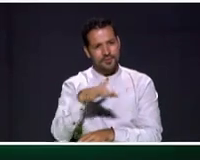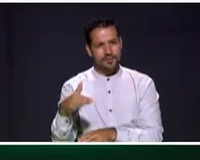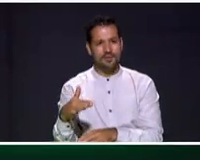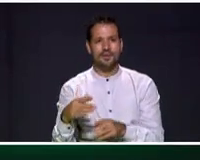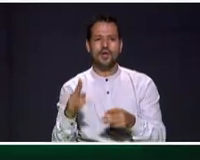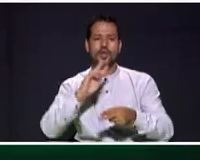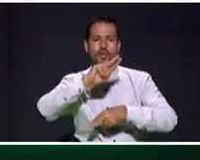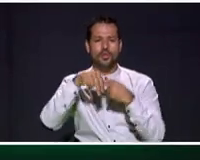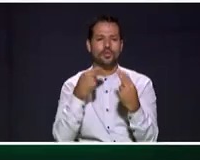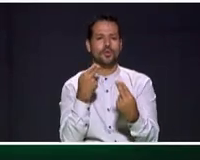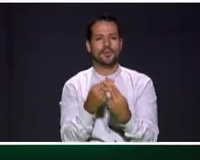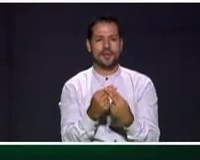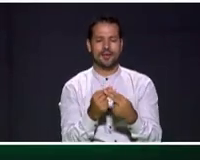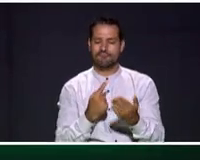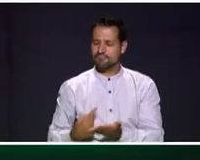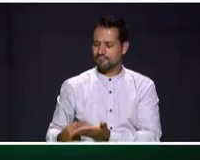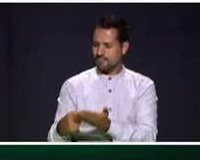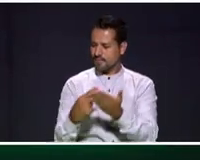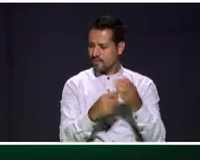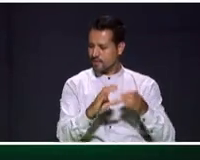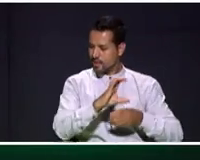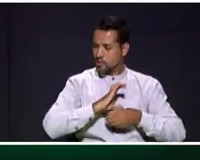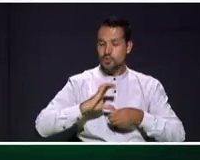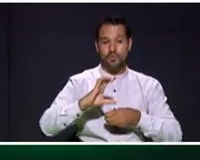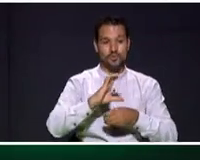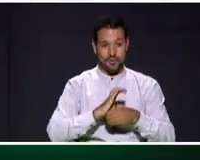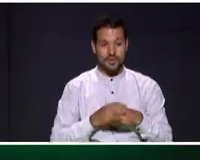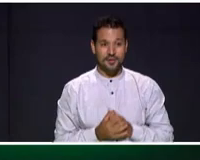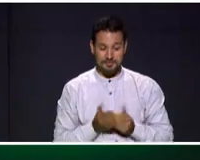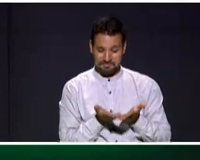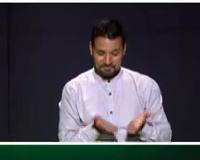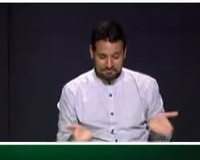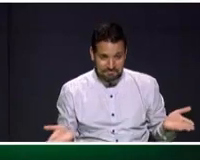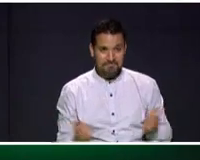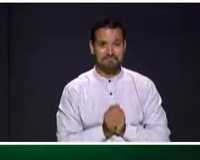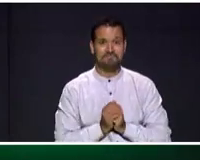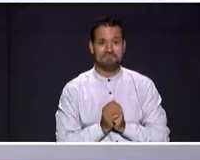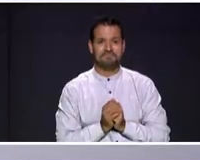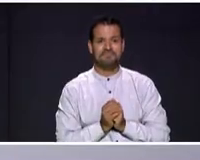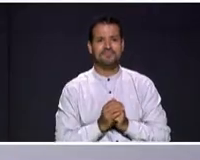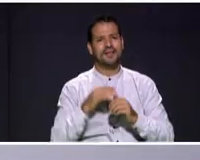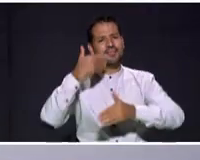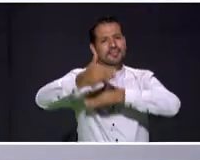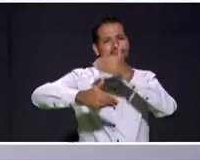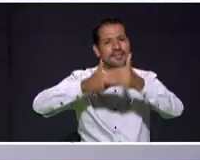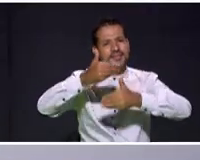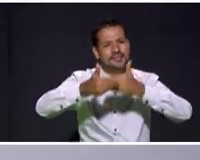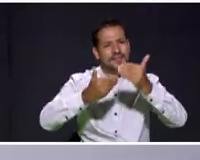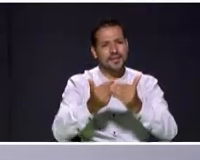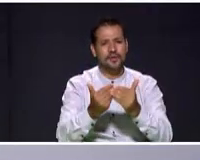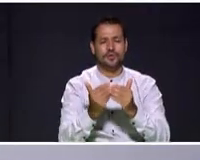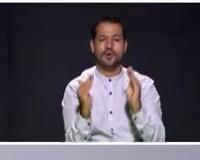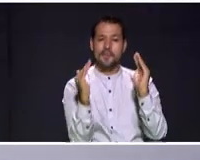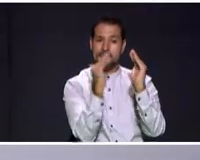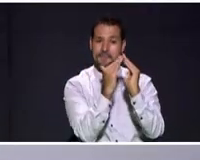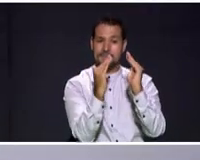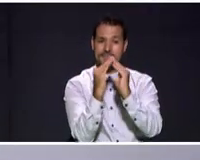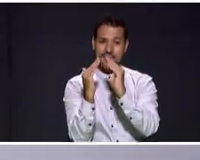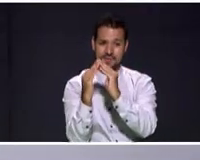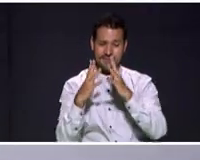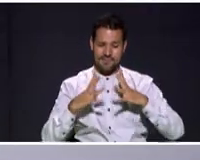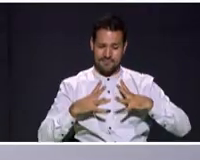claro que si mónica pasamos al siguiente tema también bastante importante para el desarrollo del departamento vivienda y educación en este